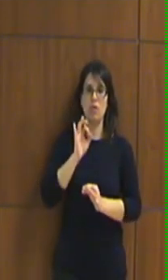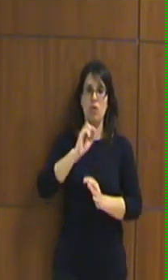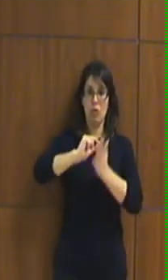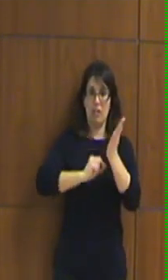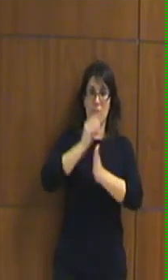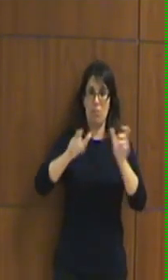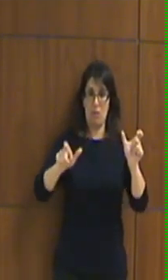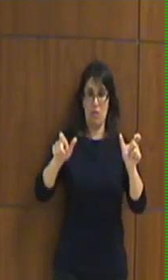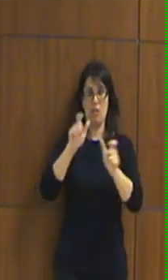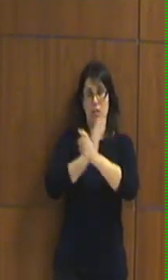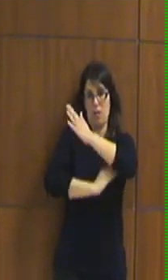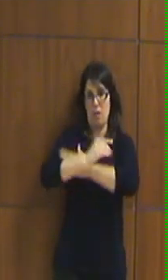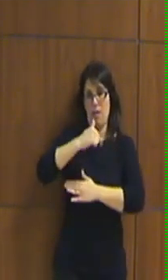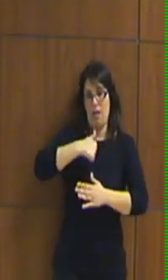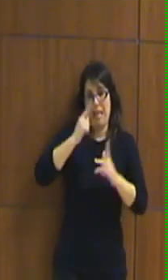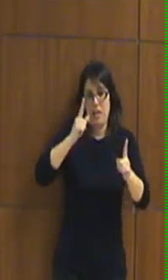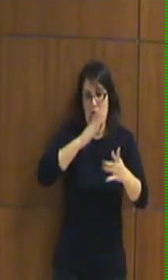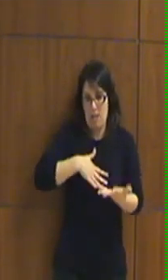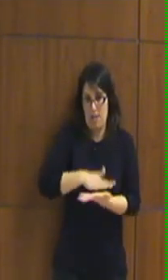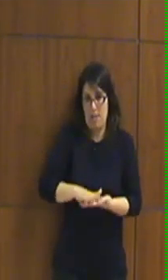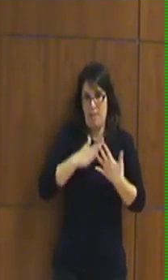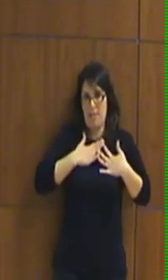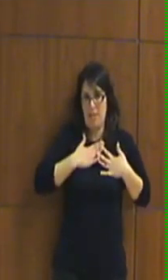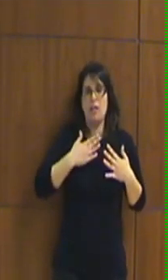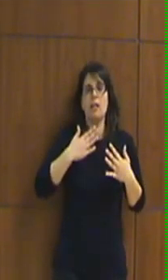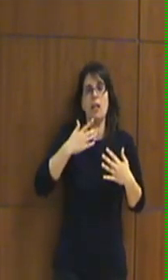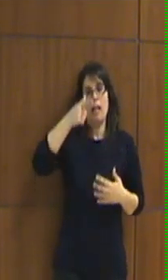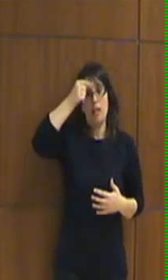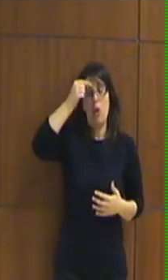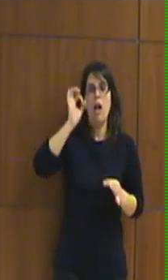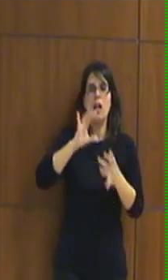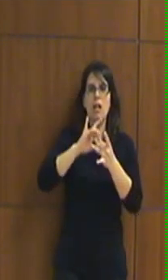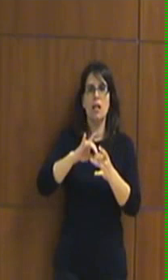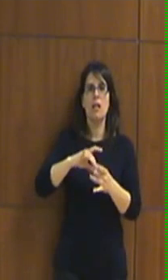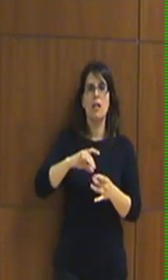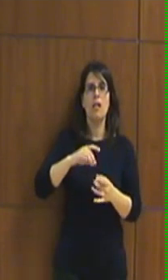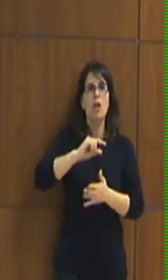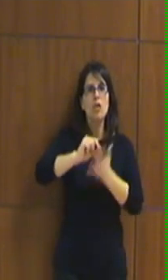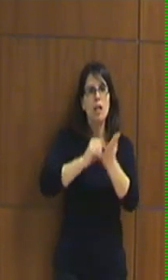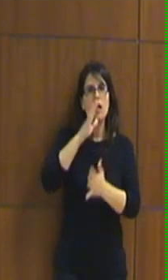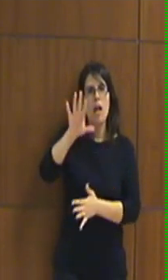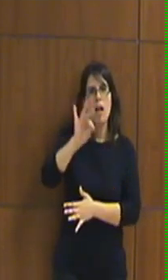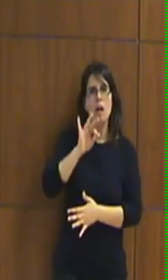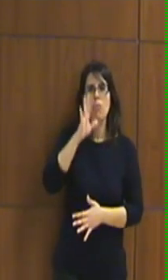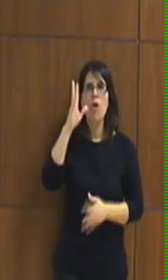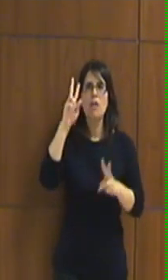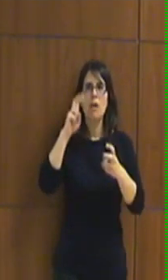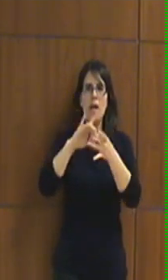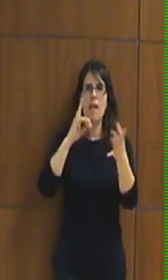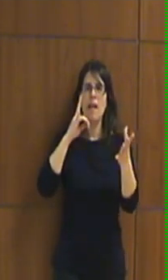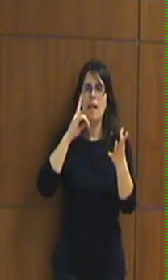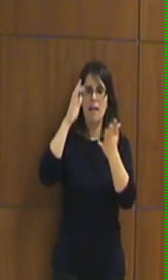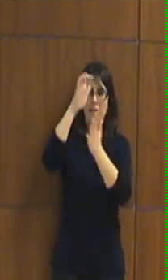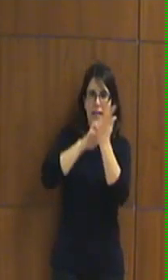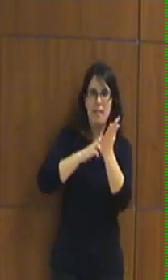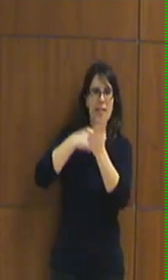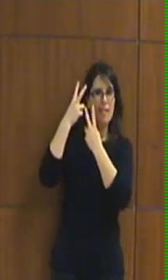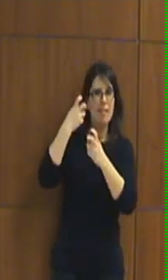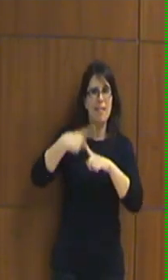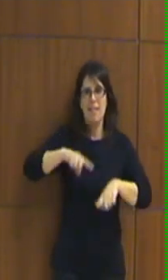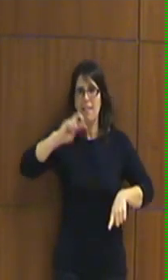no las contratan por el tema de las bonificaciones, la mayoría, sino que las contratan porque sean personas